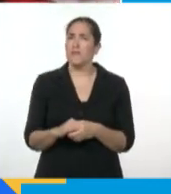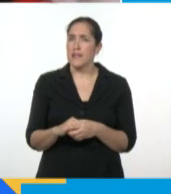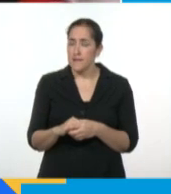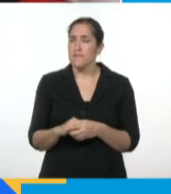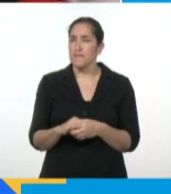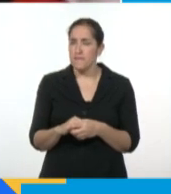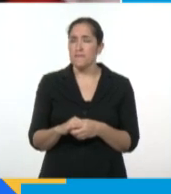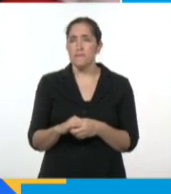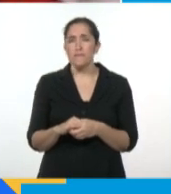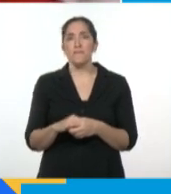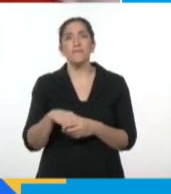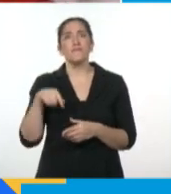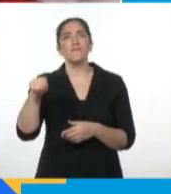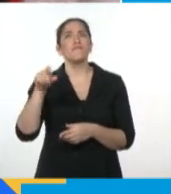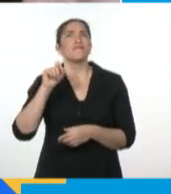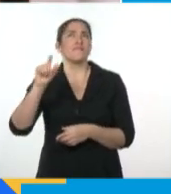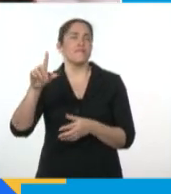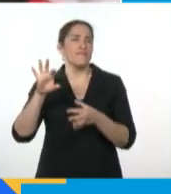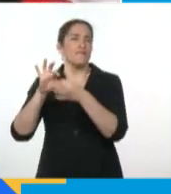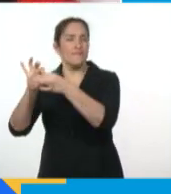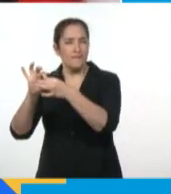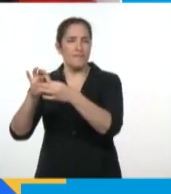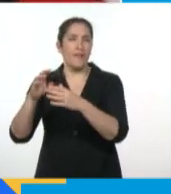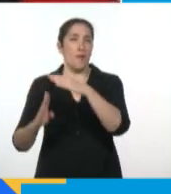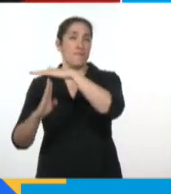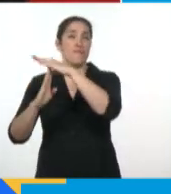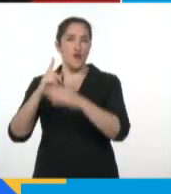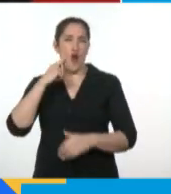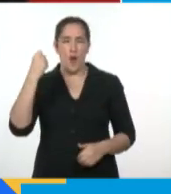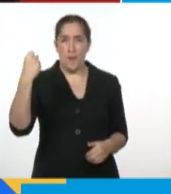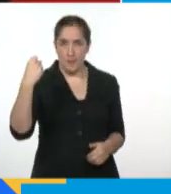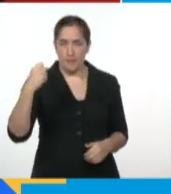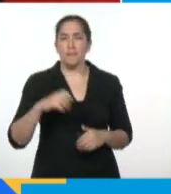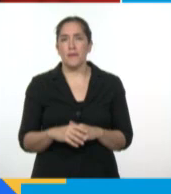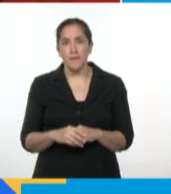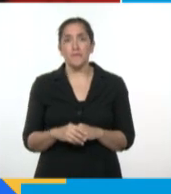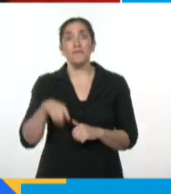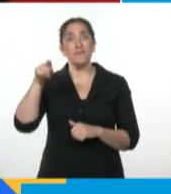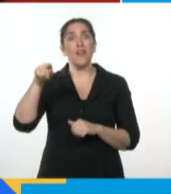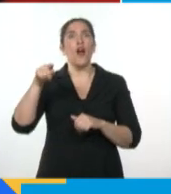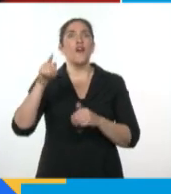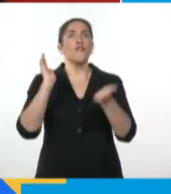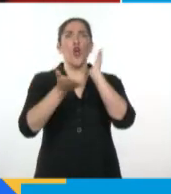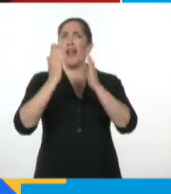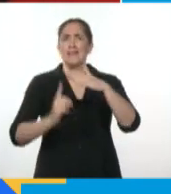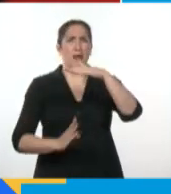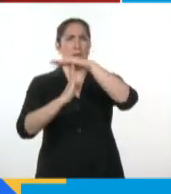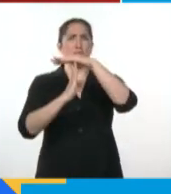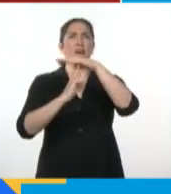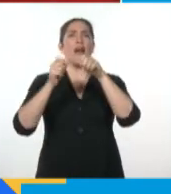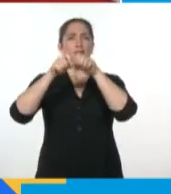entrañado con el patriarcado. En suma, la cuestión simbólica, que es la violencia básica por el